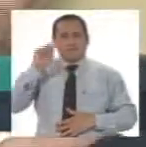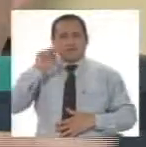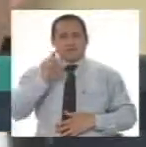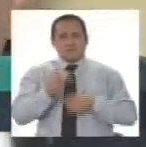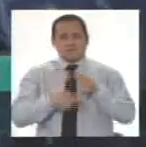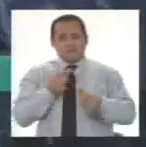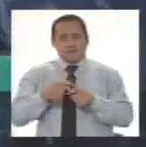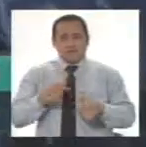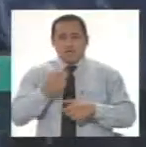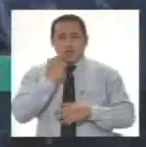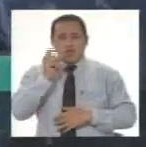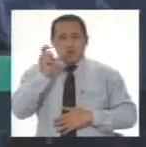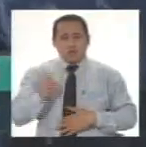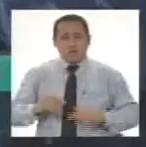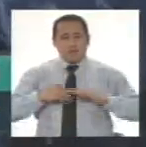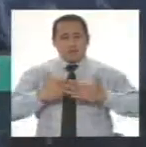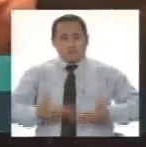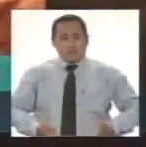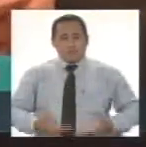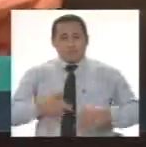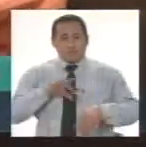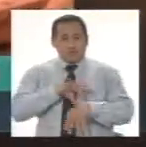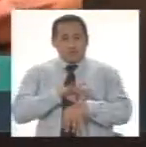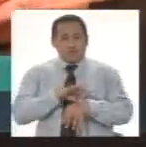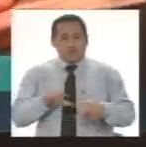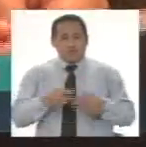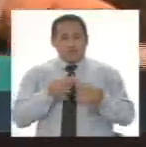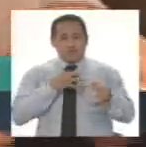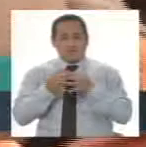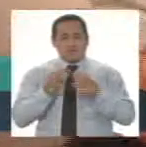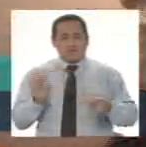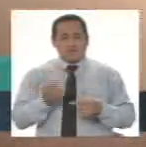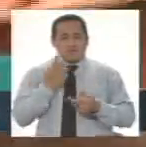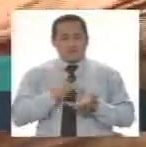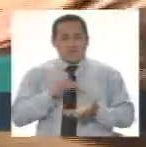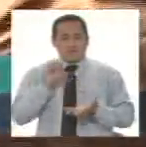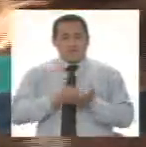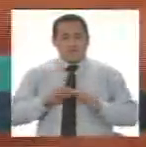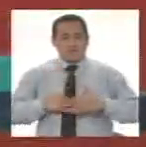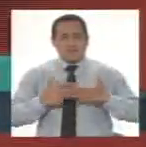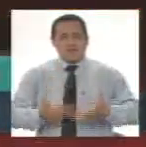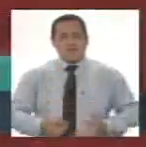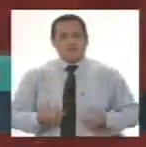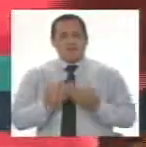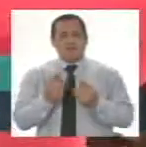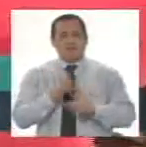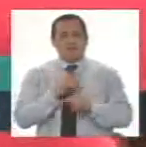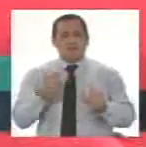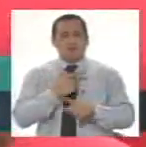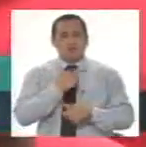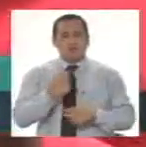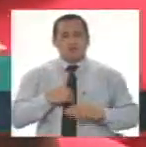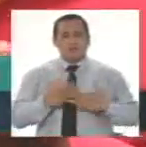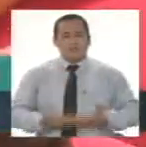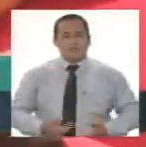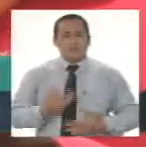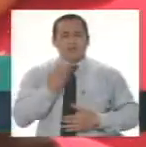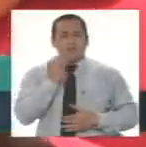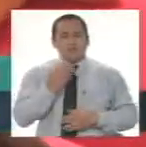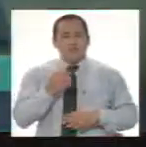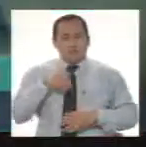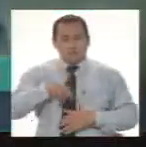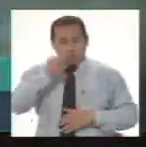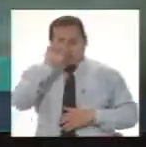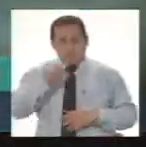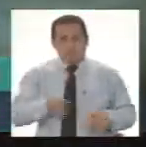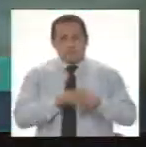la Sociedad Peruana de Obstetricia y Ginecología, la principal causa de ese incremento son los embarazos no deseados, en especial de adolescentes en nuestro